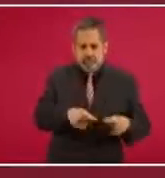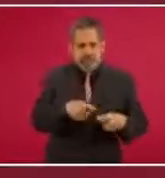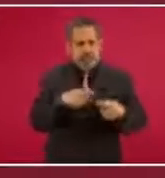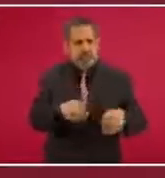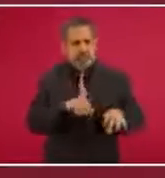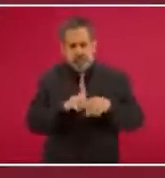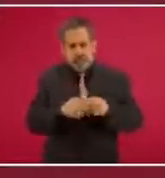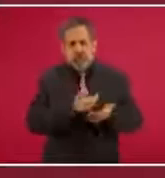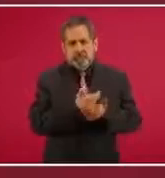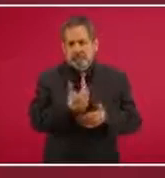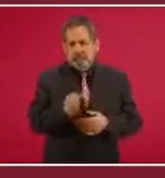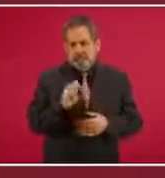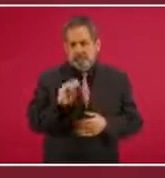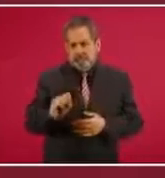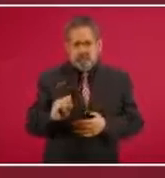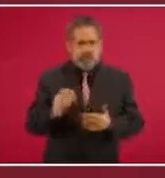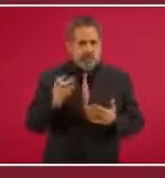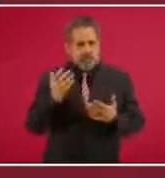esta situación